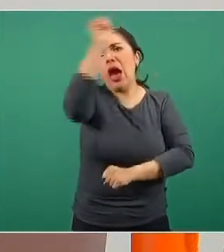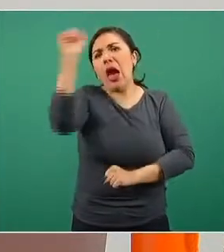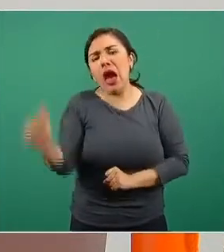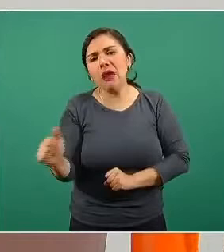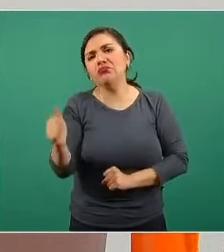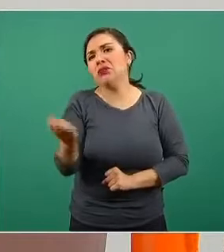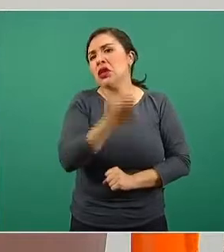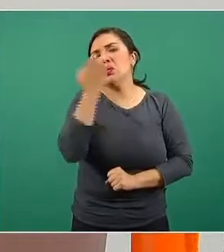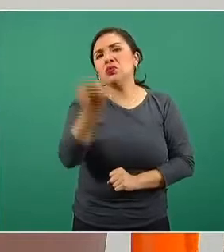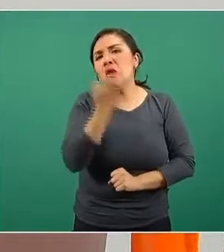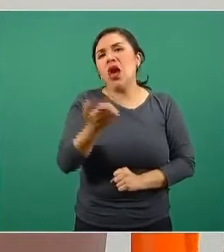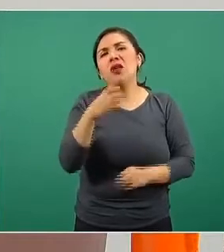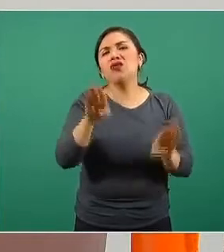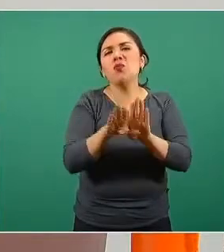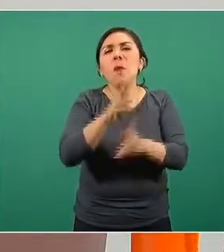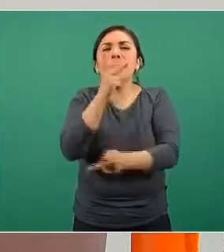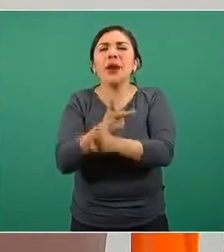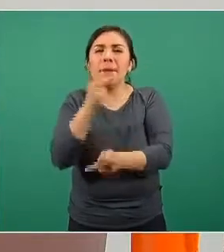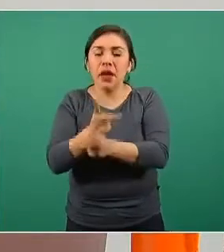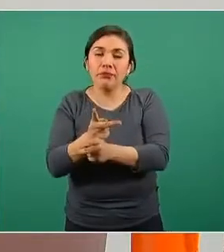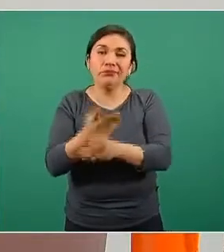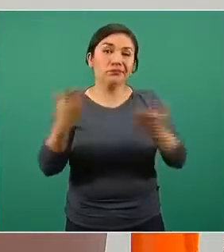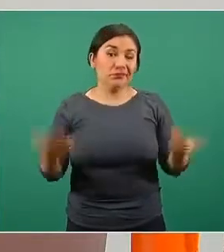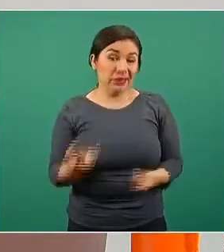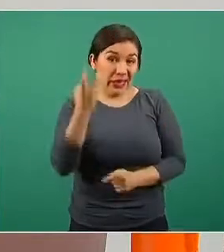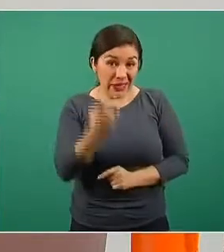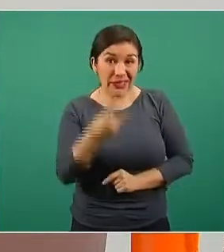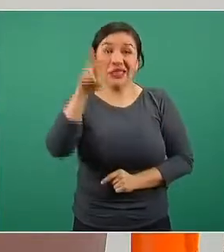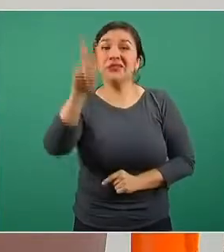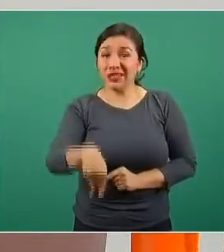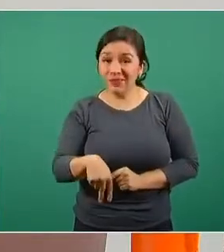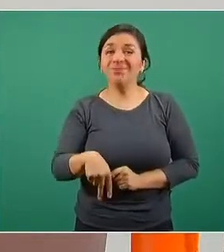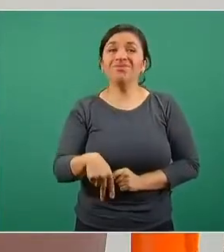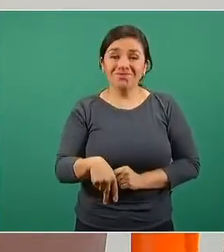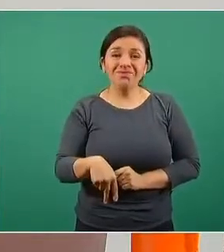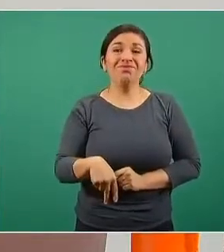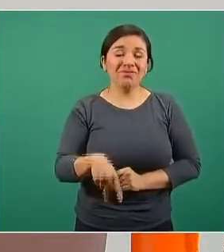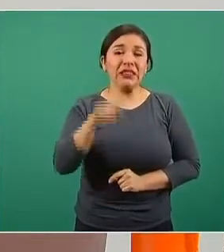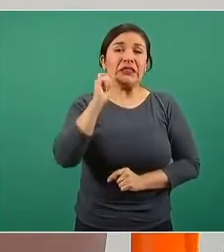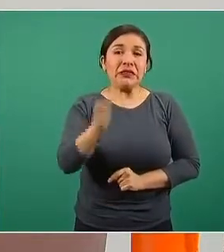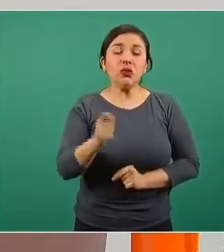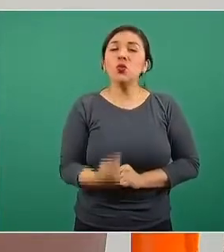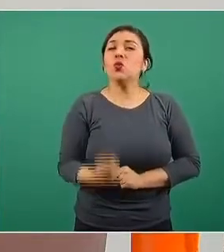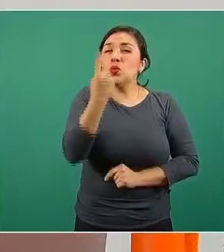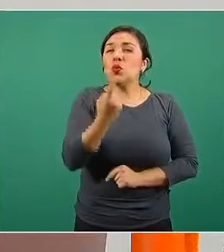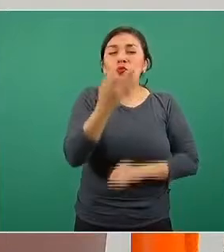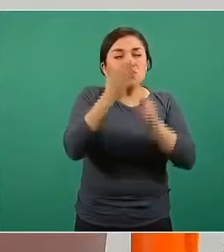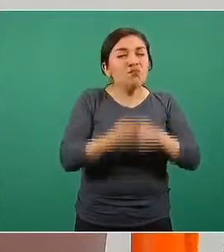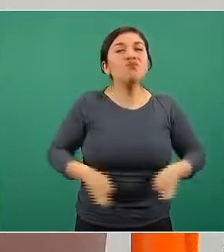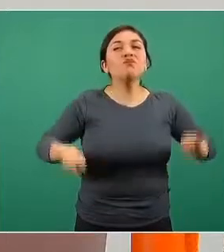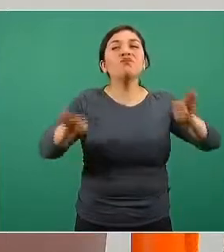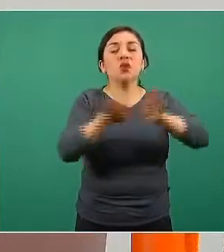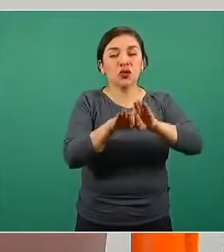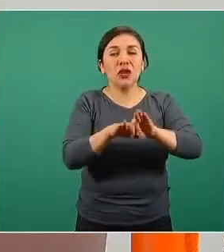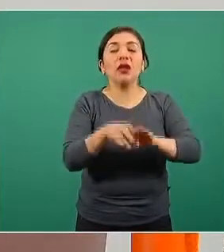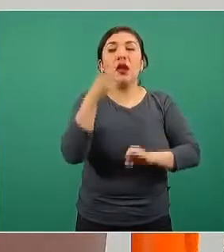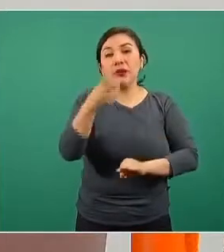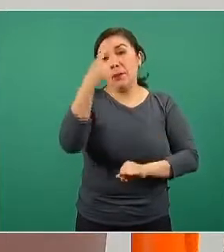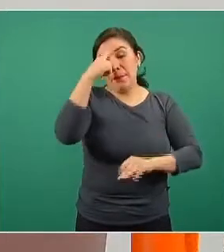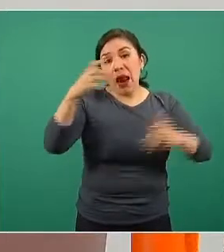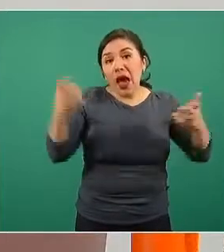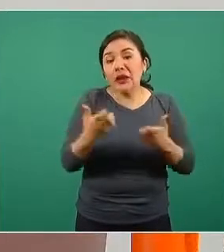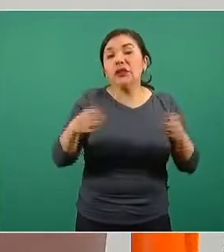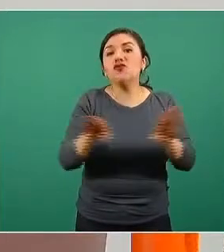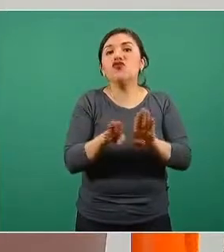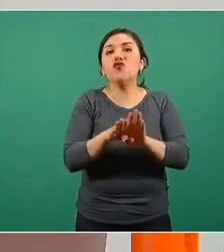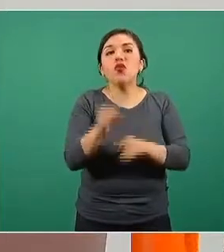educación media superior. Entonces, ciertamente es un factor muy importante en el ejercicio